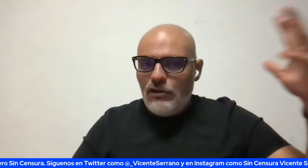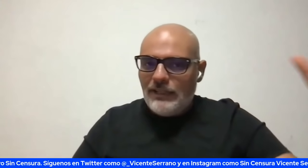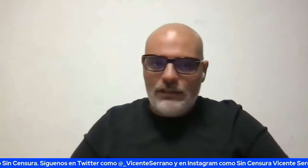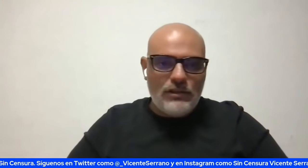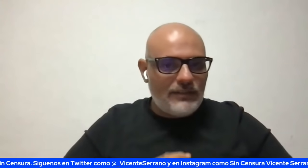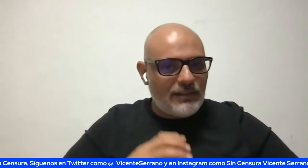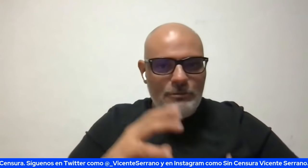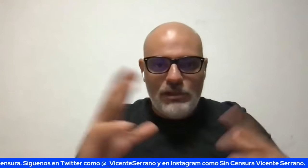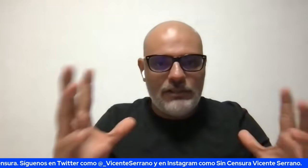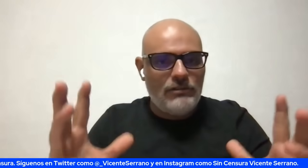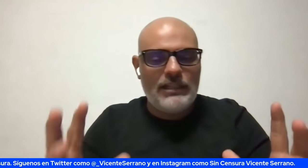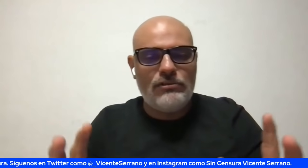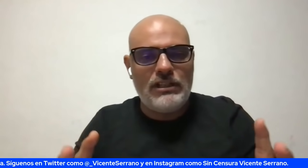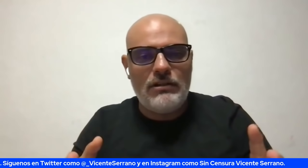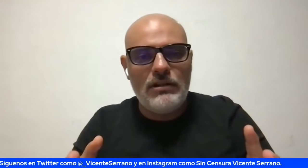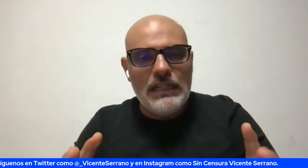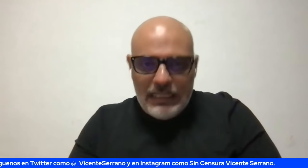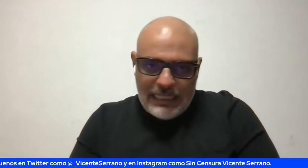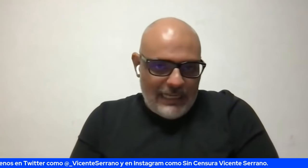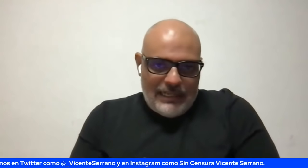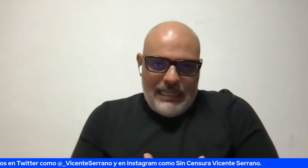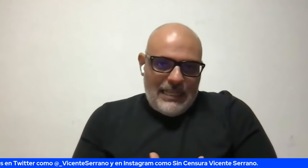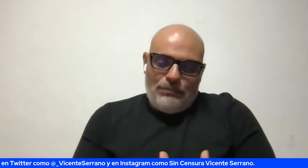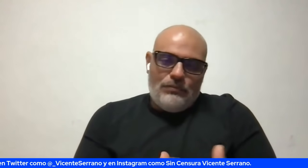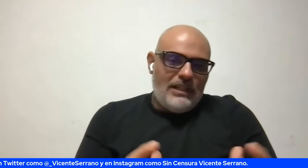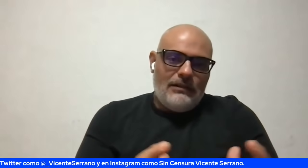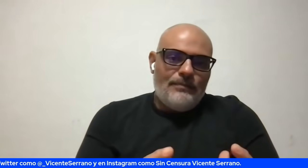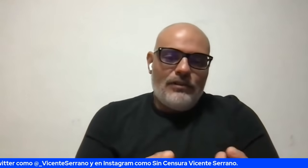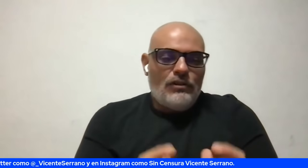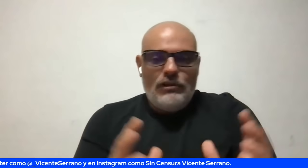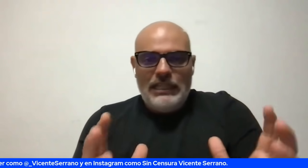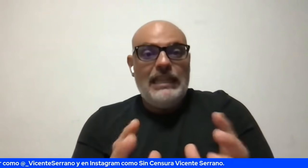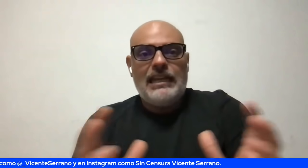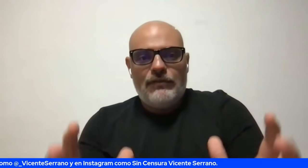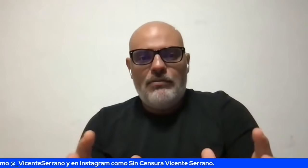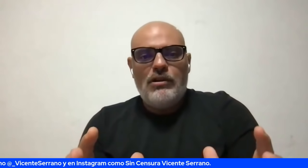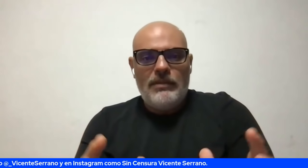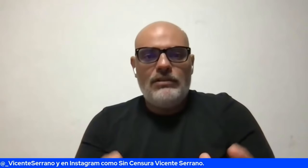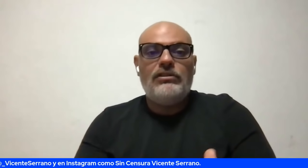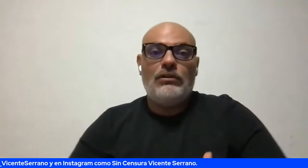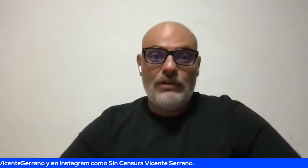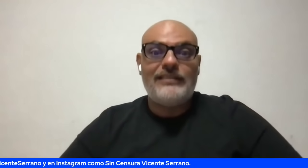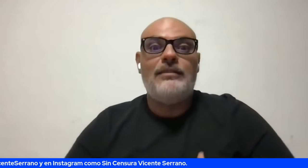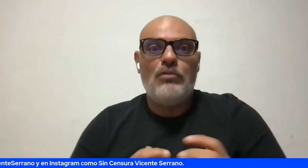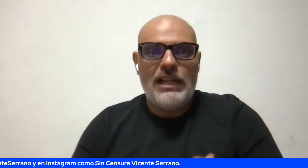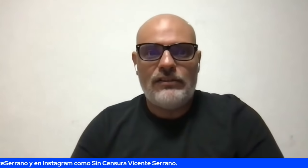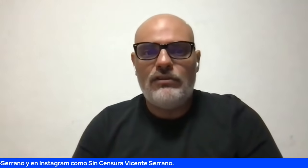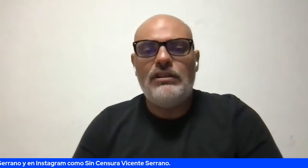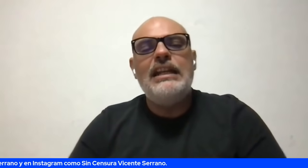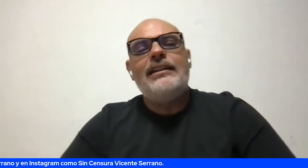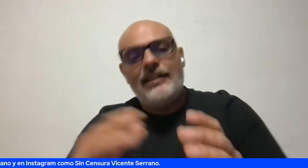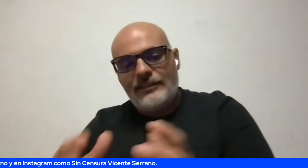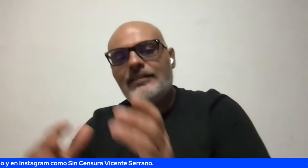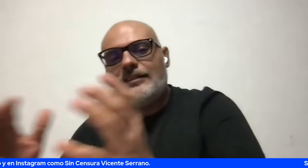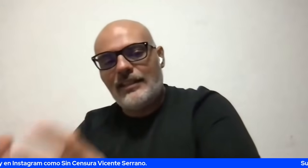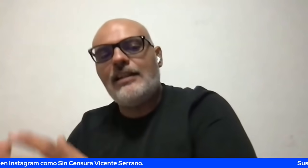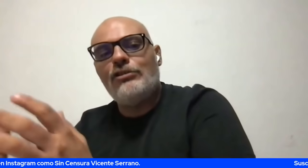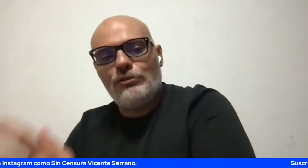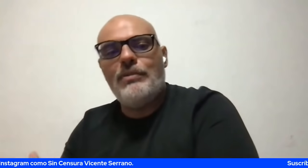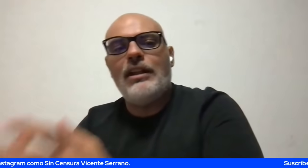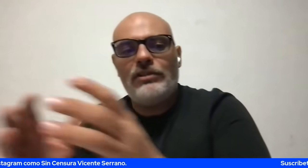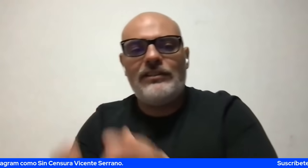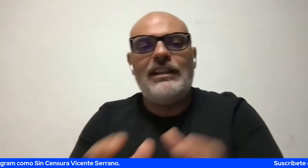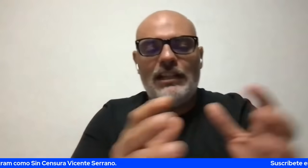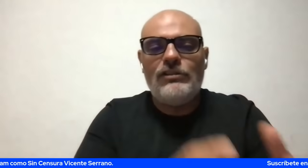casitas voladoras y toda esta simulación que sucedió, que en realidad, pues bueno, yo no le diría que fue movimiento, sino una simulación de estas que